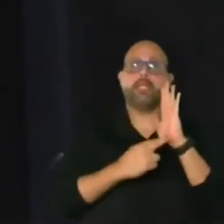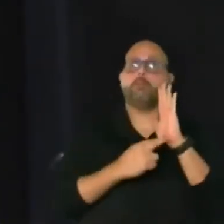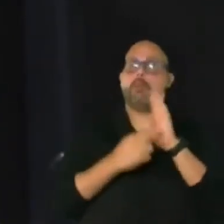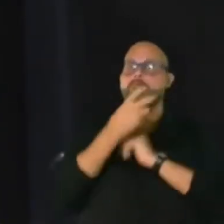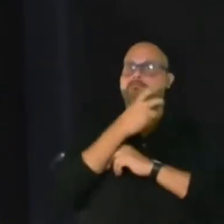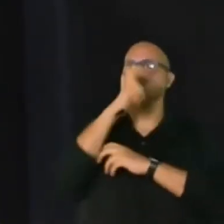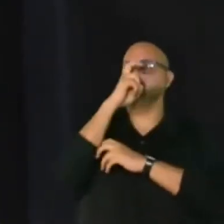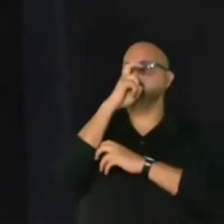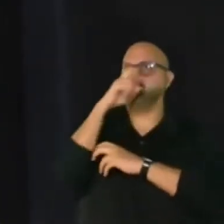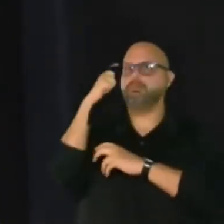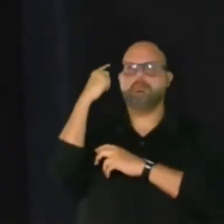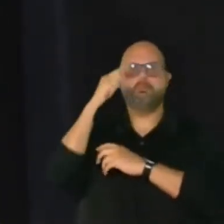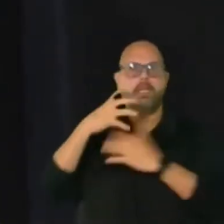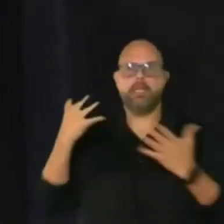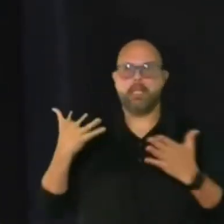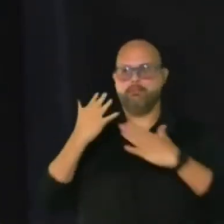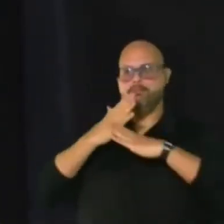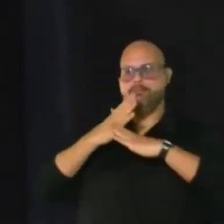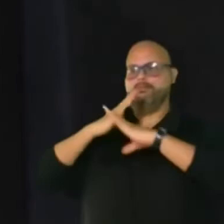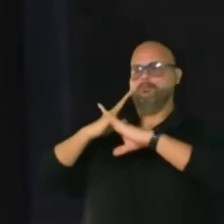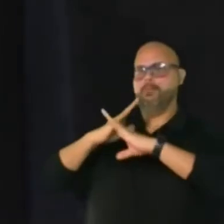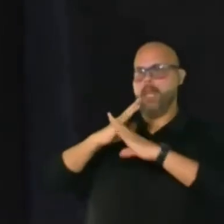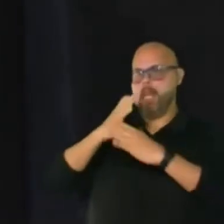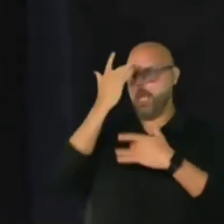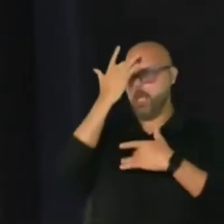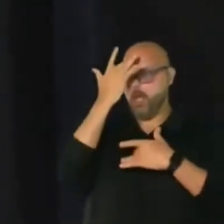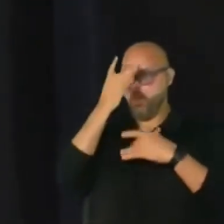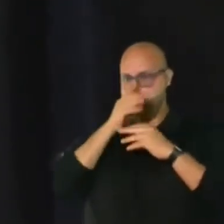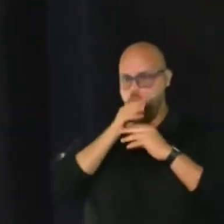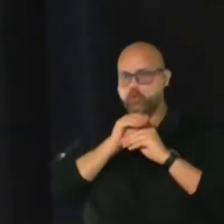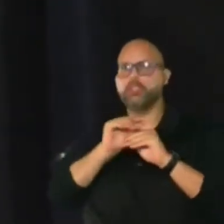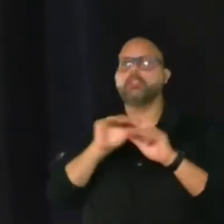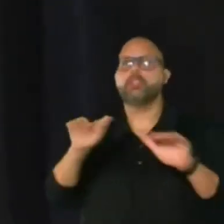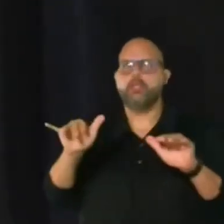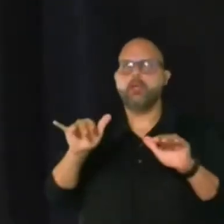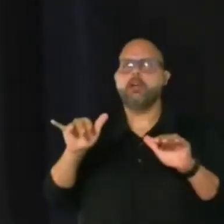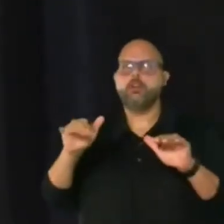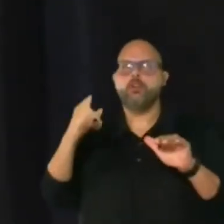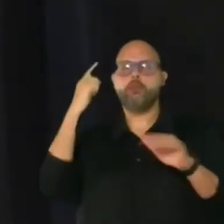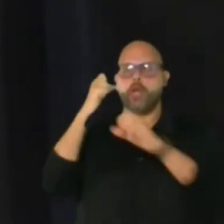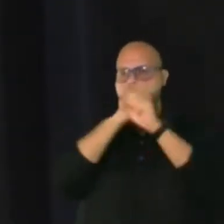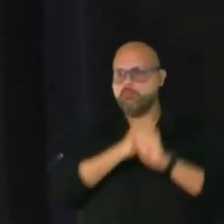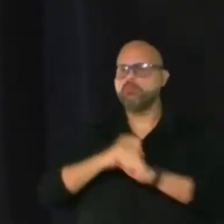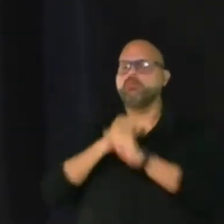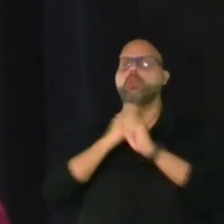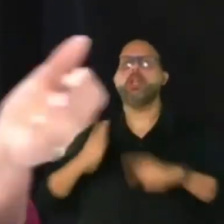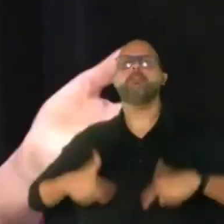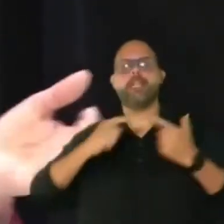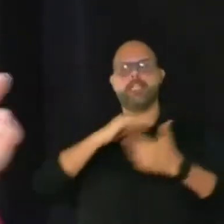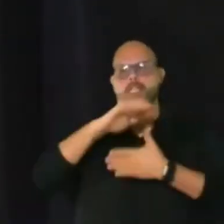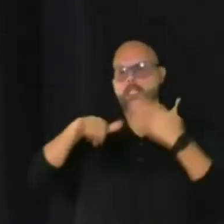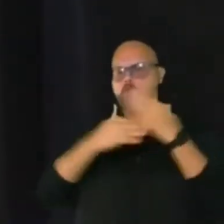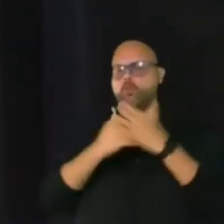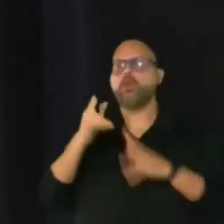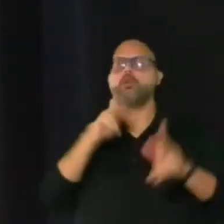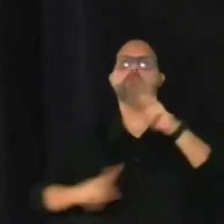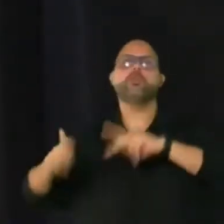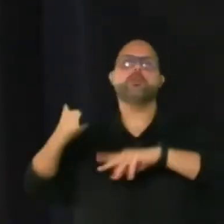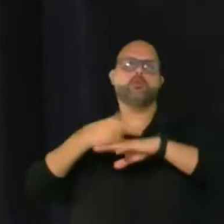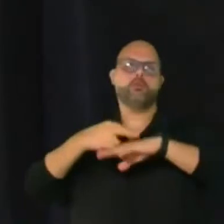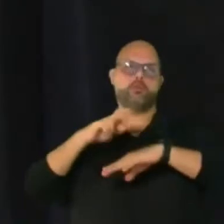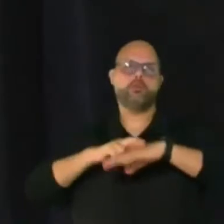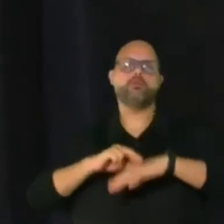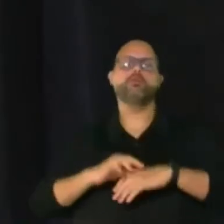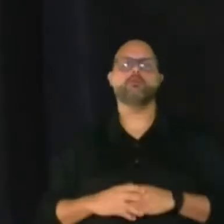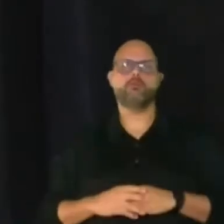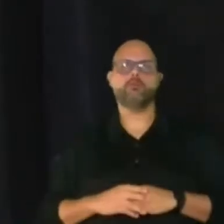y proteger la salud, el bienestar y la vida de todos los que vivimos en Puerto Rico. Luego de reunirnos con el secretario